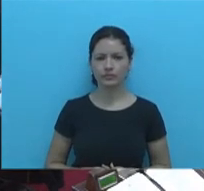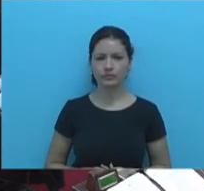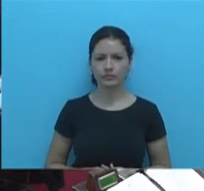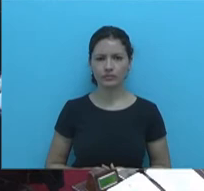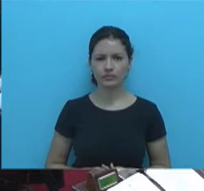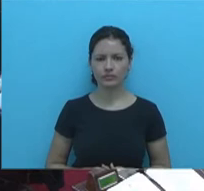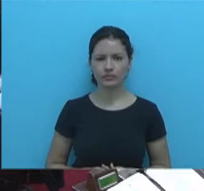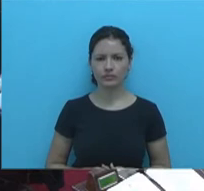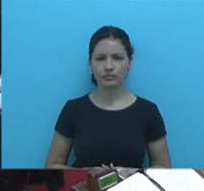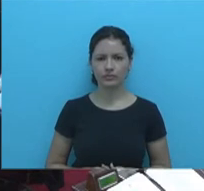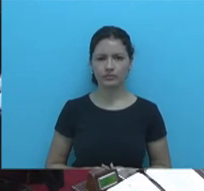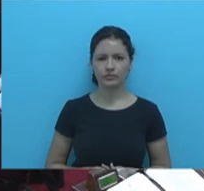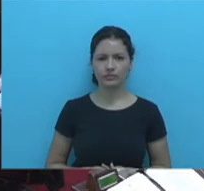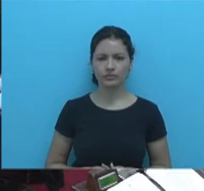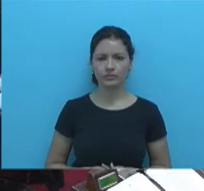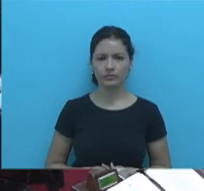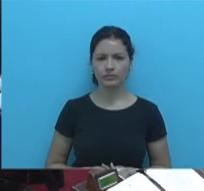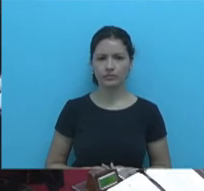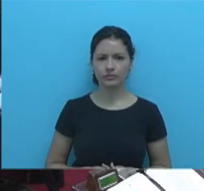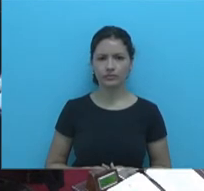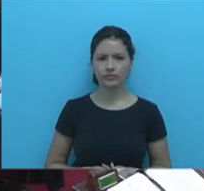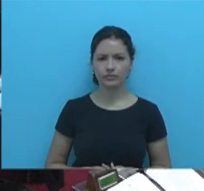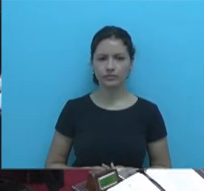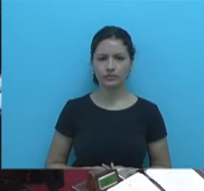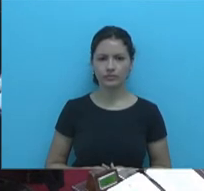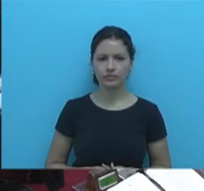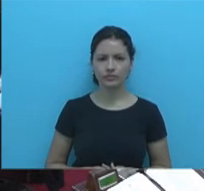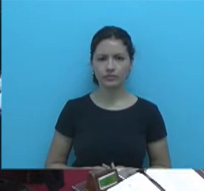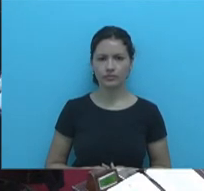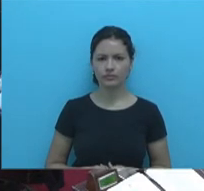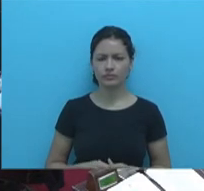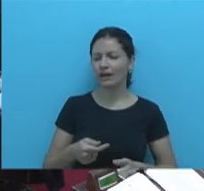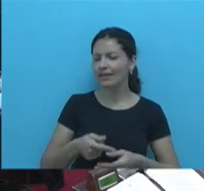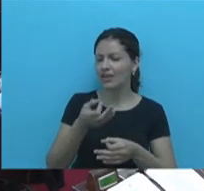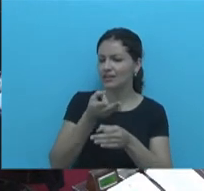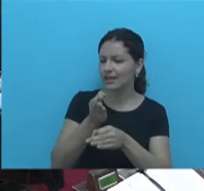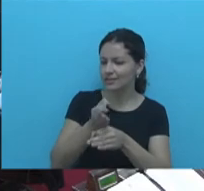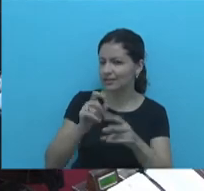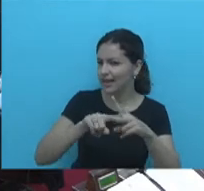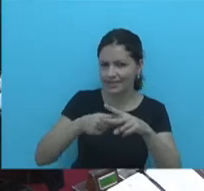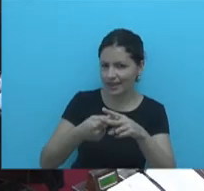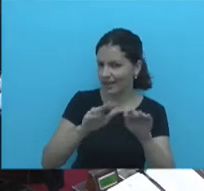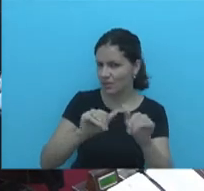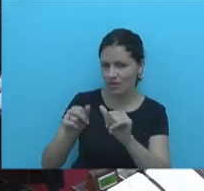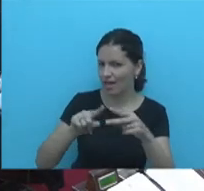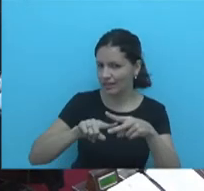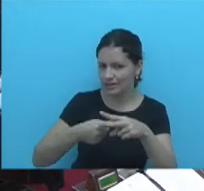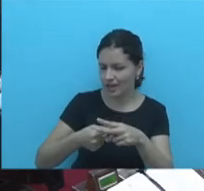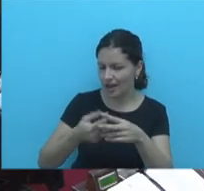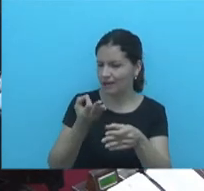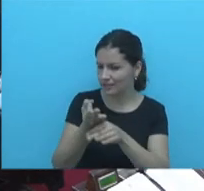¿Alguien puede responder? Sí, diputado. Eso se llevarían a cabo como en forma de talleres también.